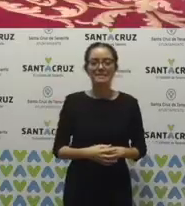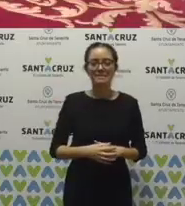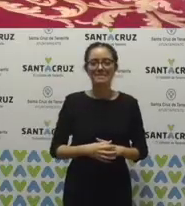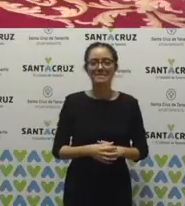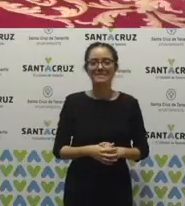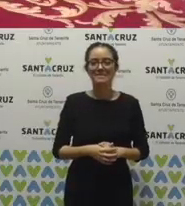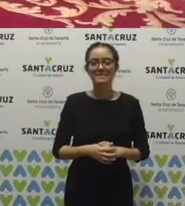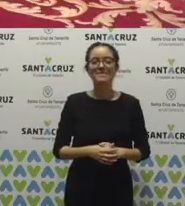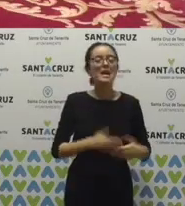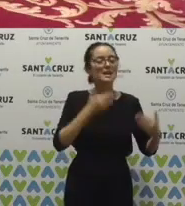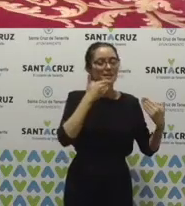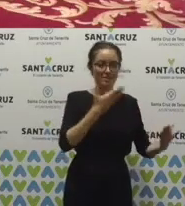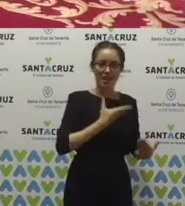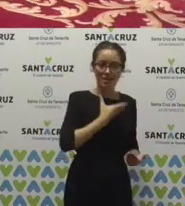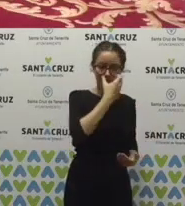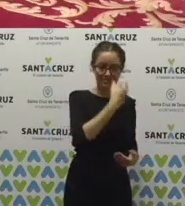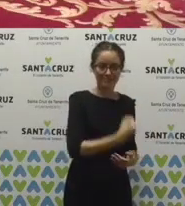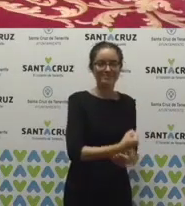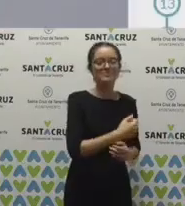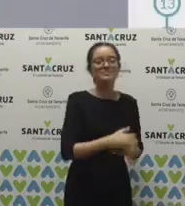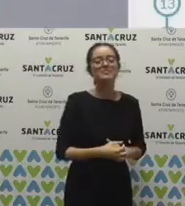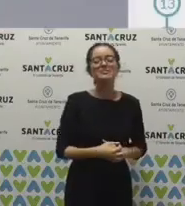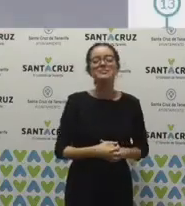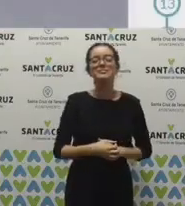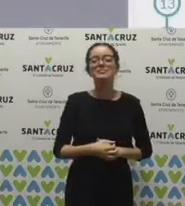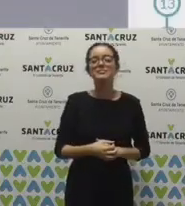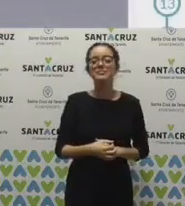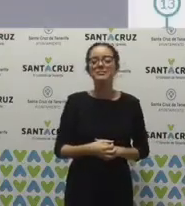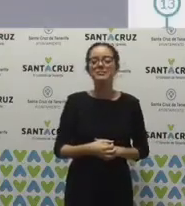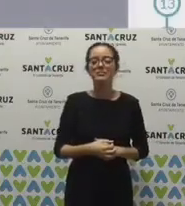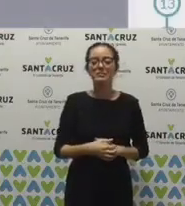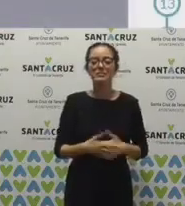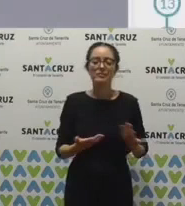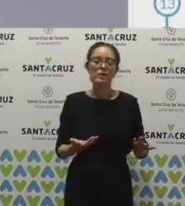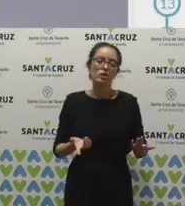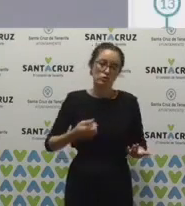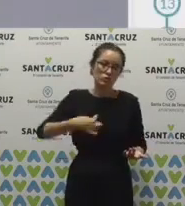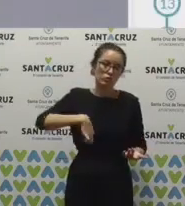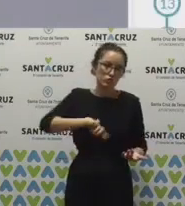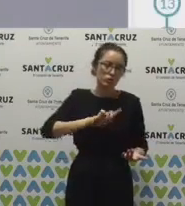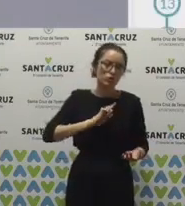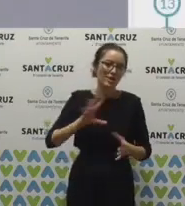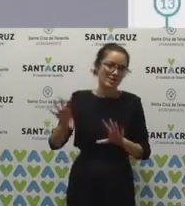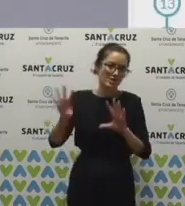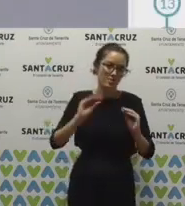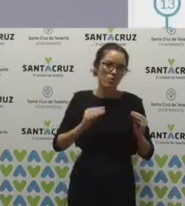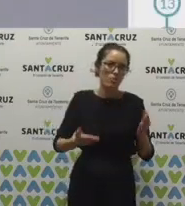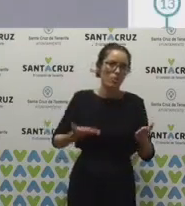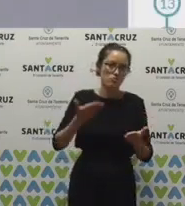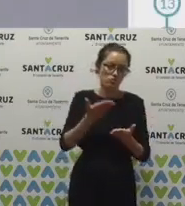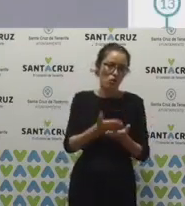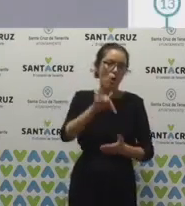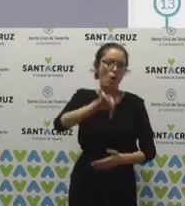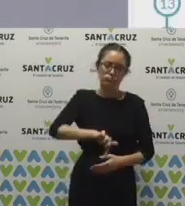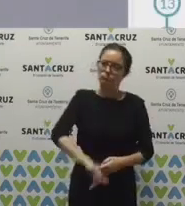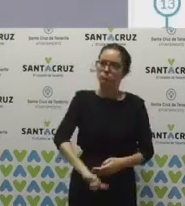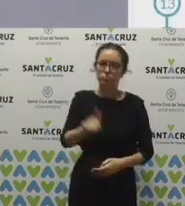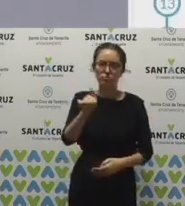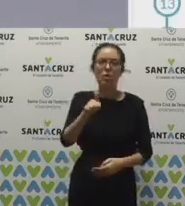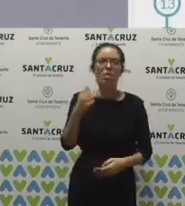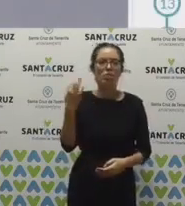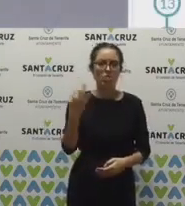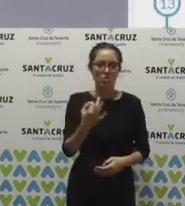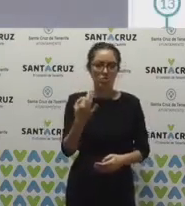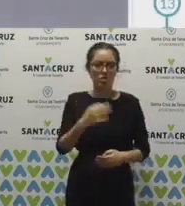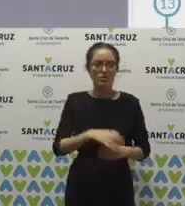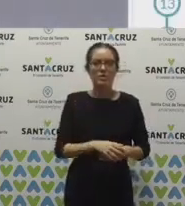gracias alcaldesa bueno nosotros entendemos que esta moción tiene que ser aprobado y en pleno en el punto